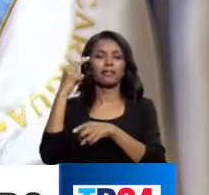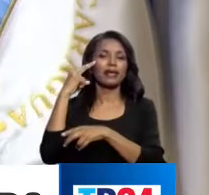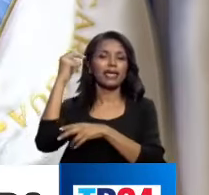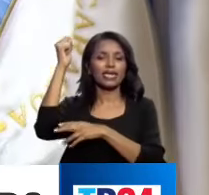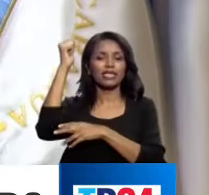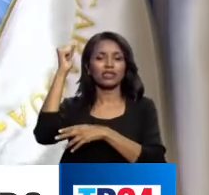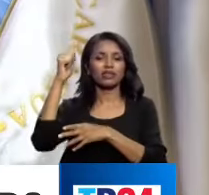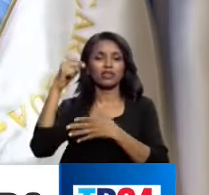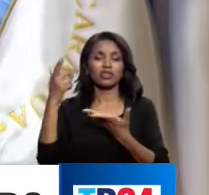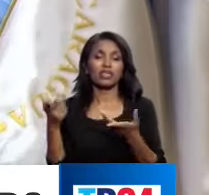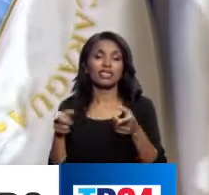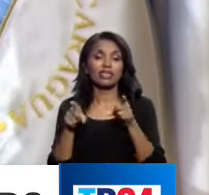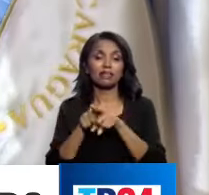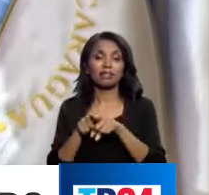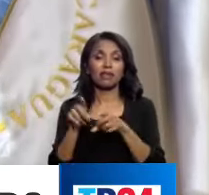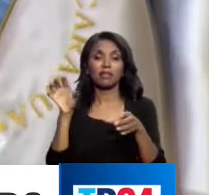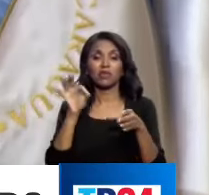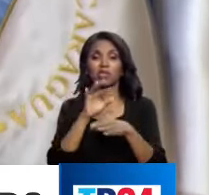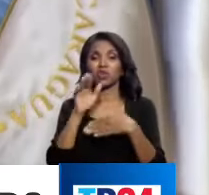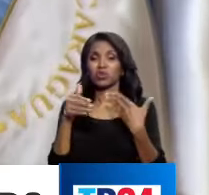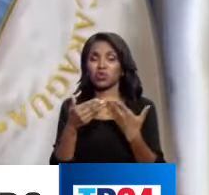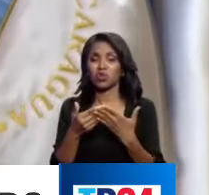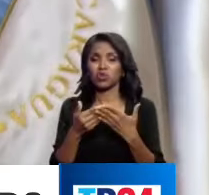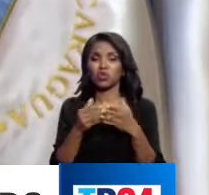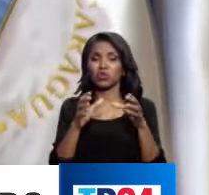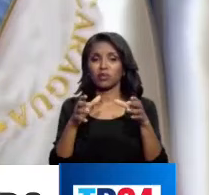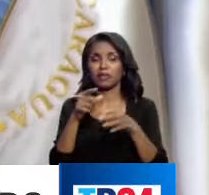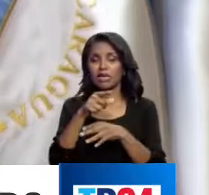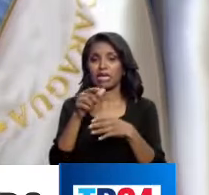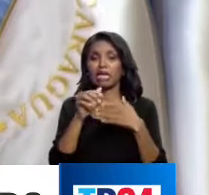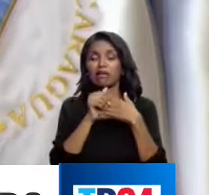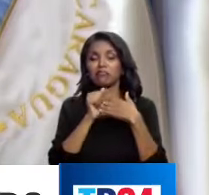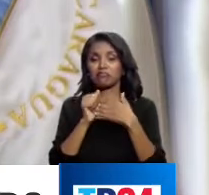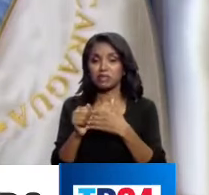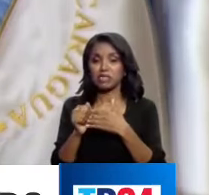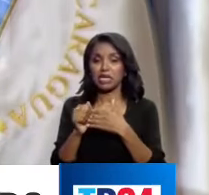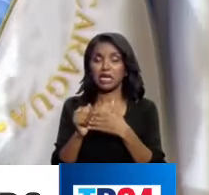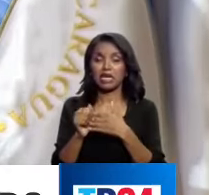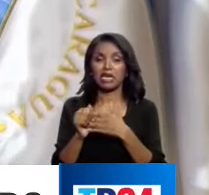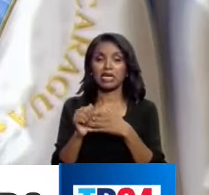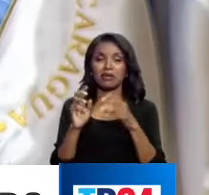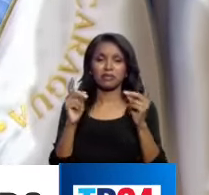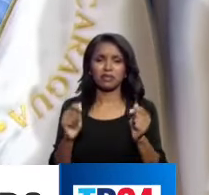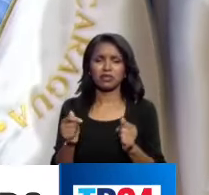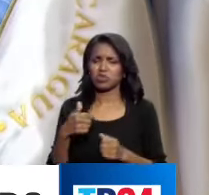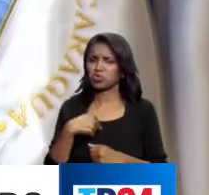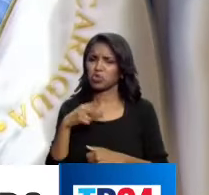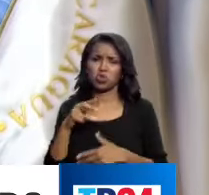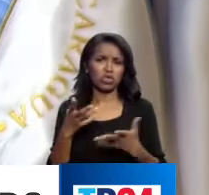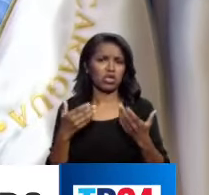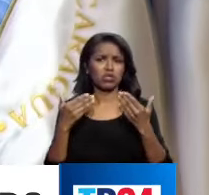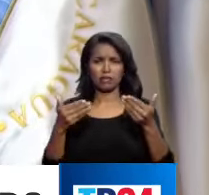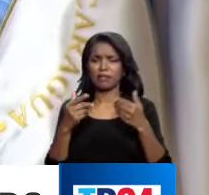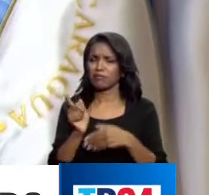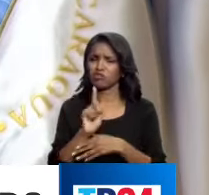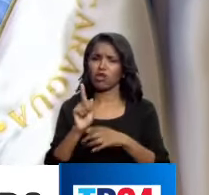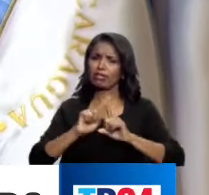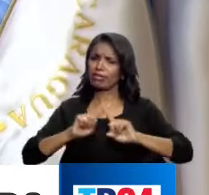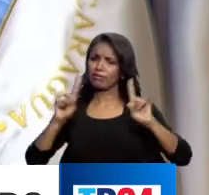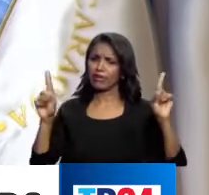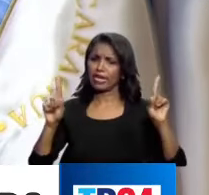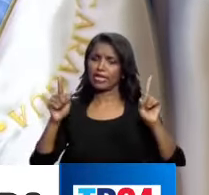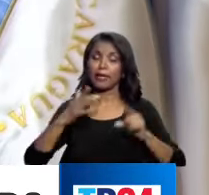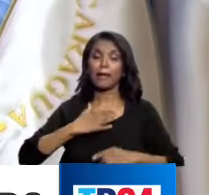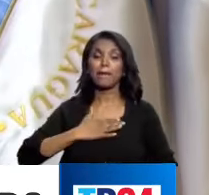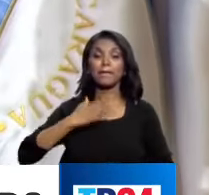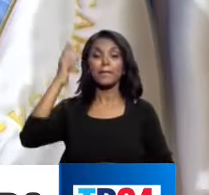Cortizo, y además votaron todos estos partidos para que él presidiera la Comisión de Presupuesto. Ese no es el Panamá que yo quiero. Esta